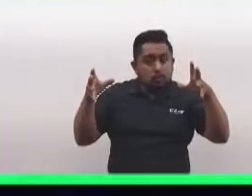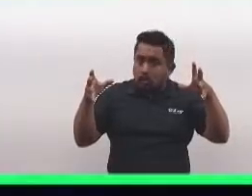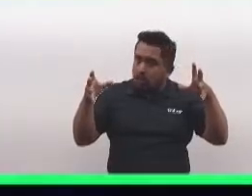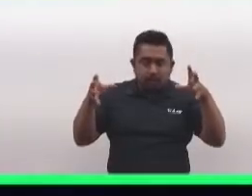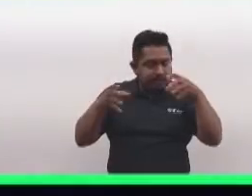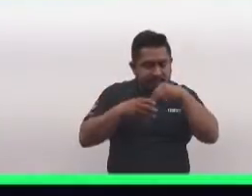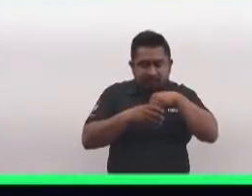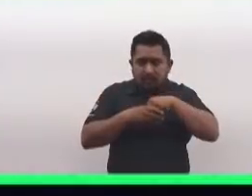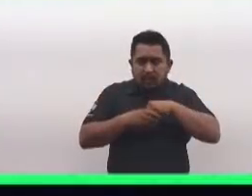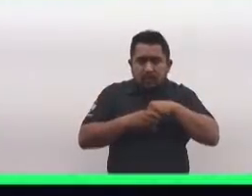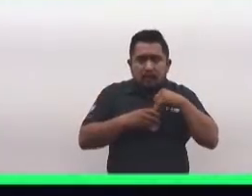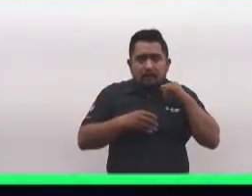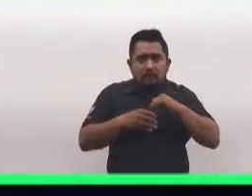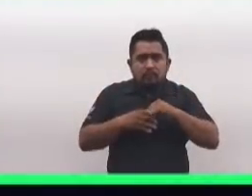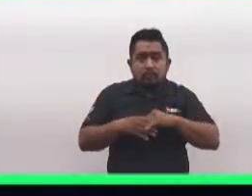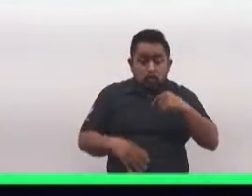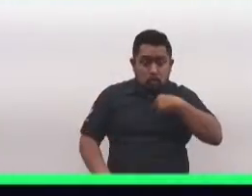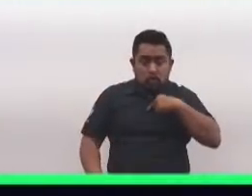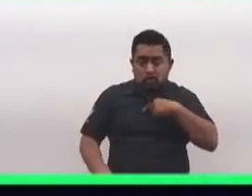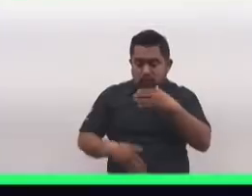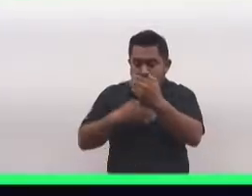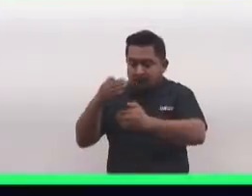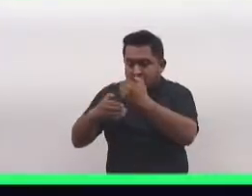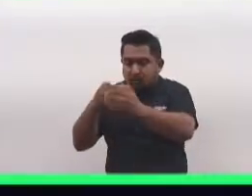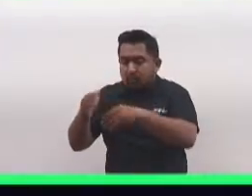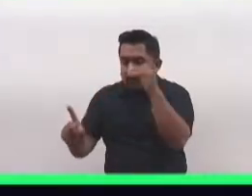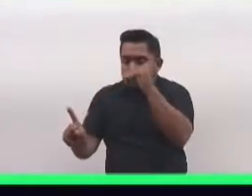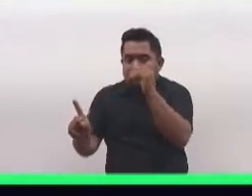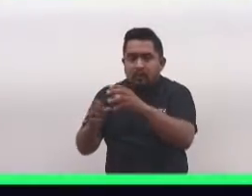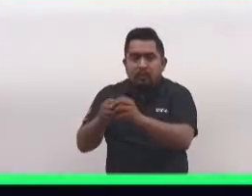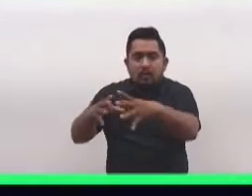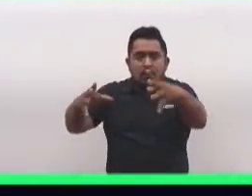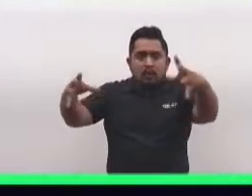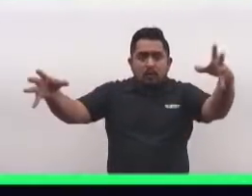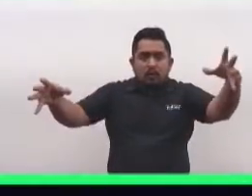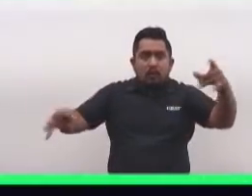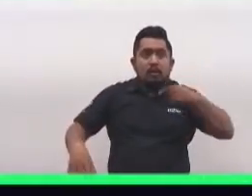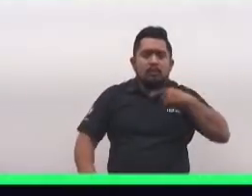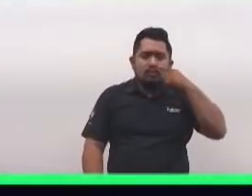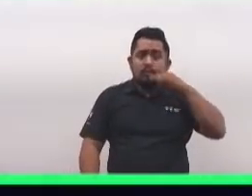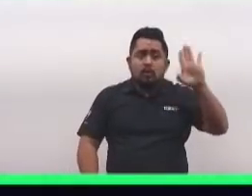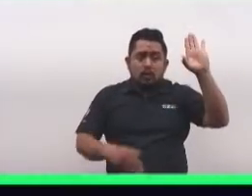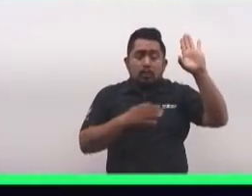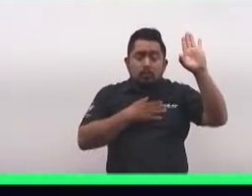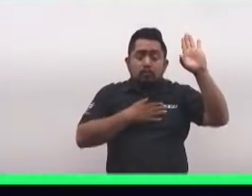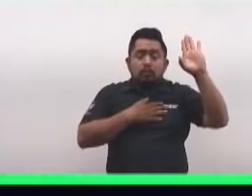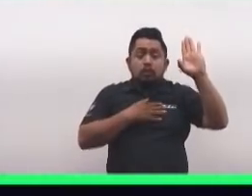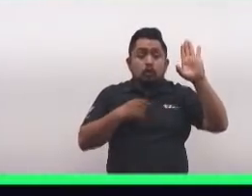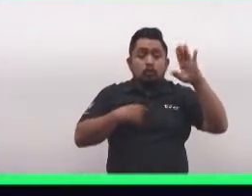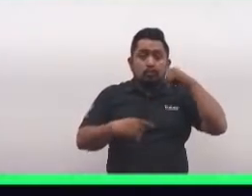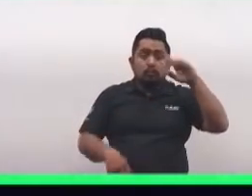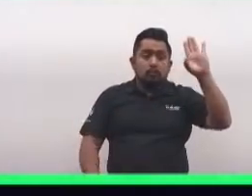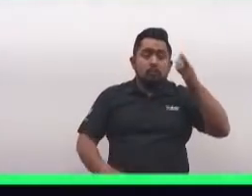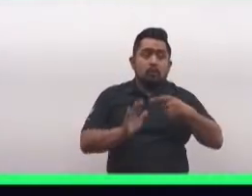siembra se multiplica yo tengo que dar testimonio de tantas cosas buenas